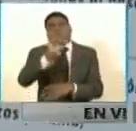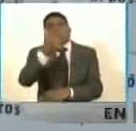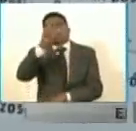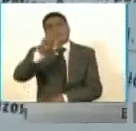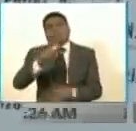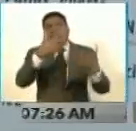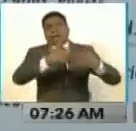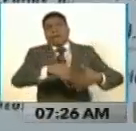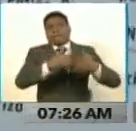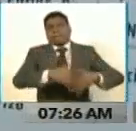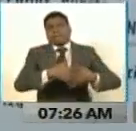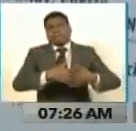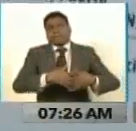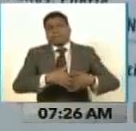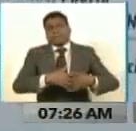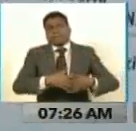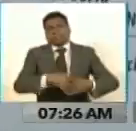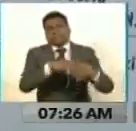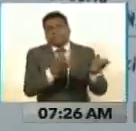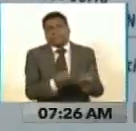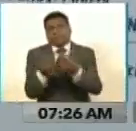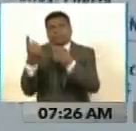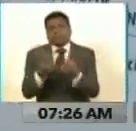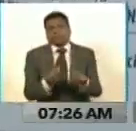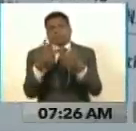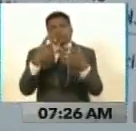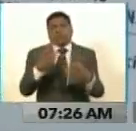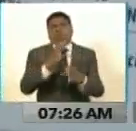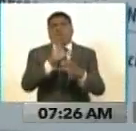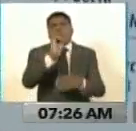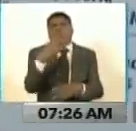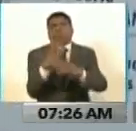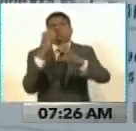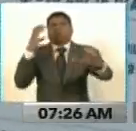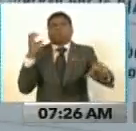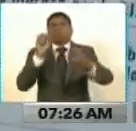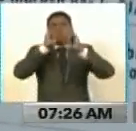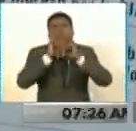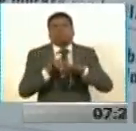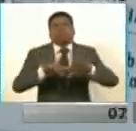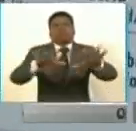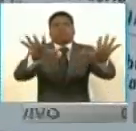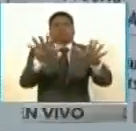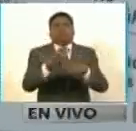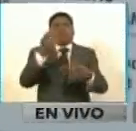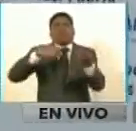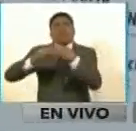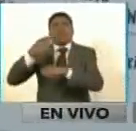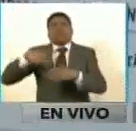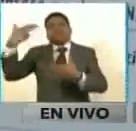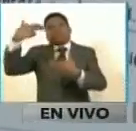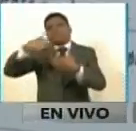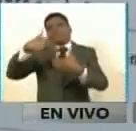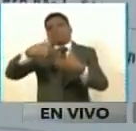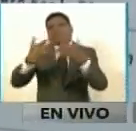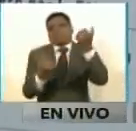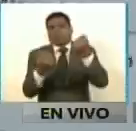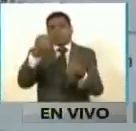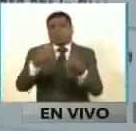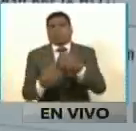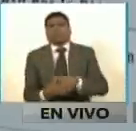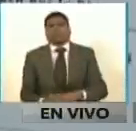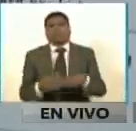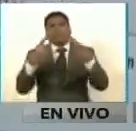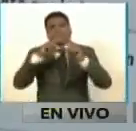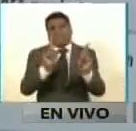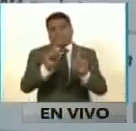terceros la importación transporte almacenamiento distribución o venta de los combustibles el artículo